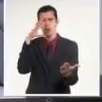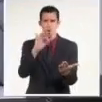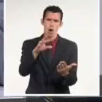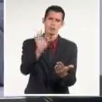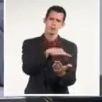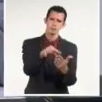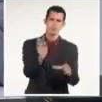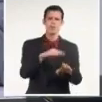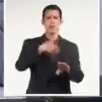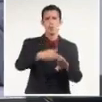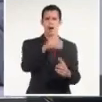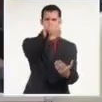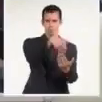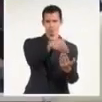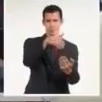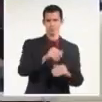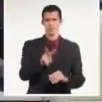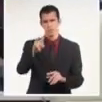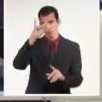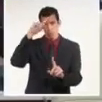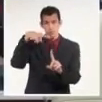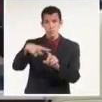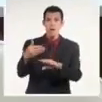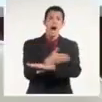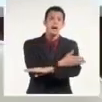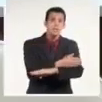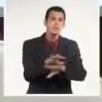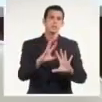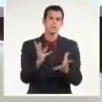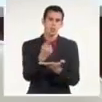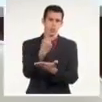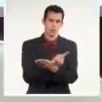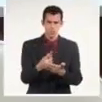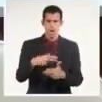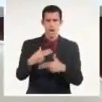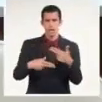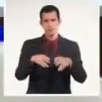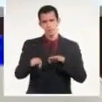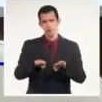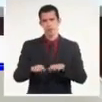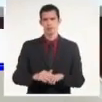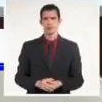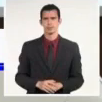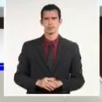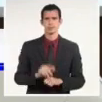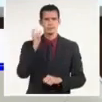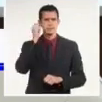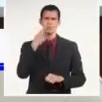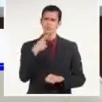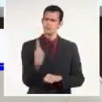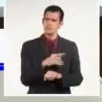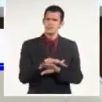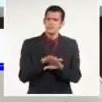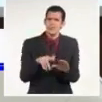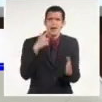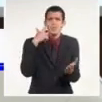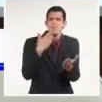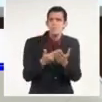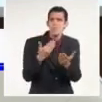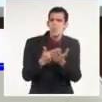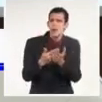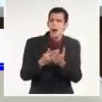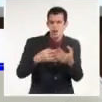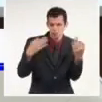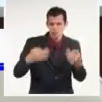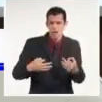previa al referéndum del 25 de septiembre. Acabamos de culminar el domingo la prueba dinámica en el exterior con resultados muy satisfactorios.